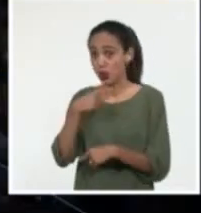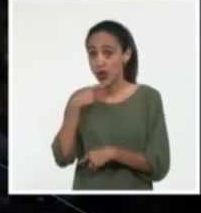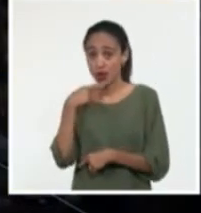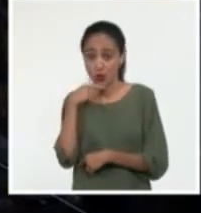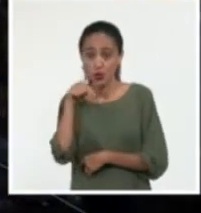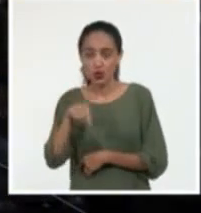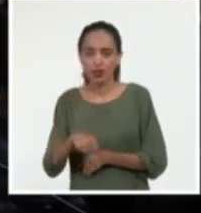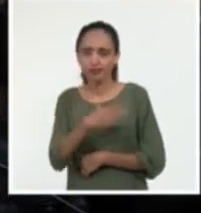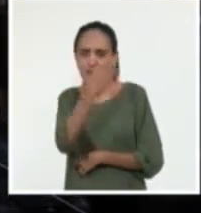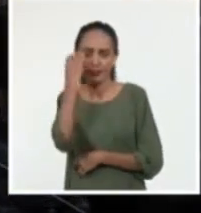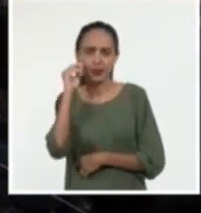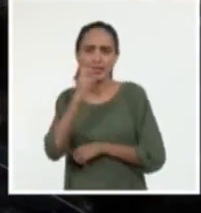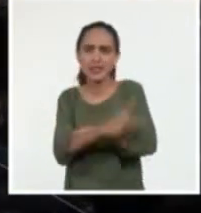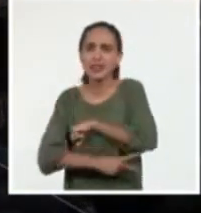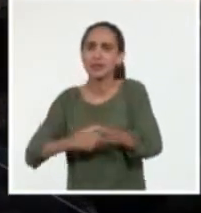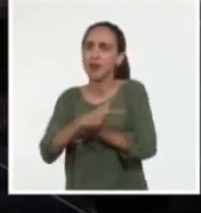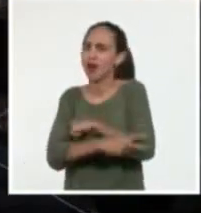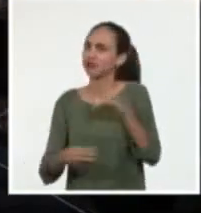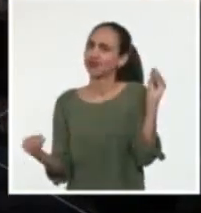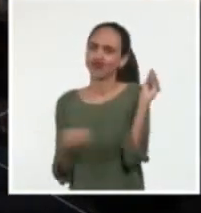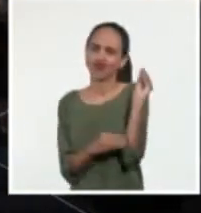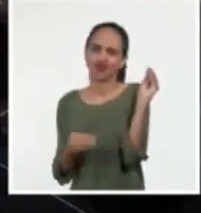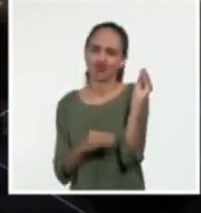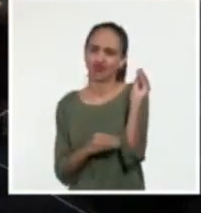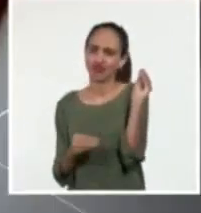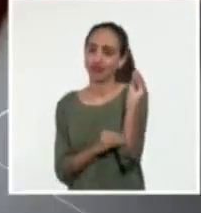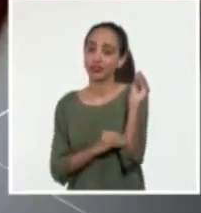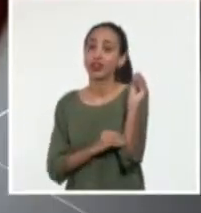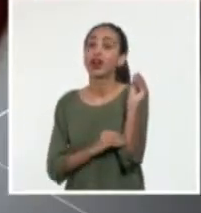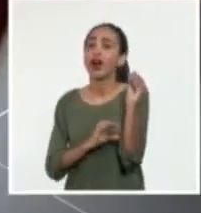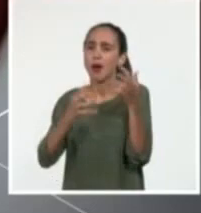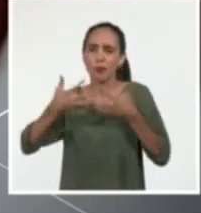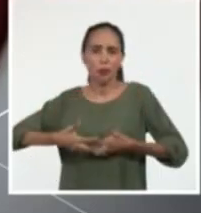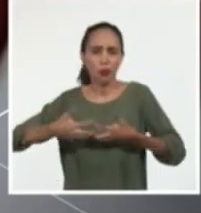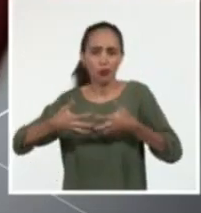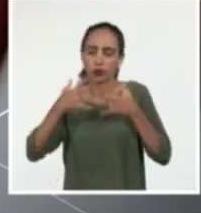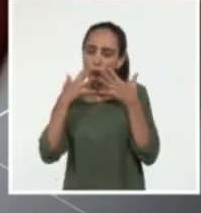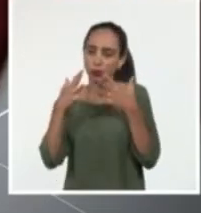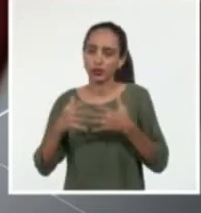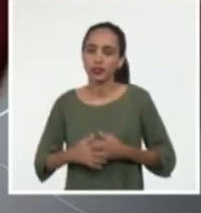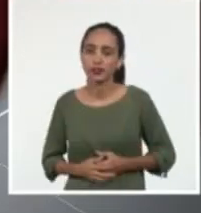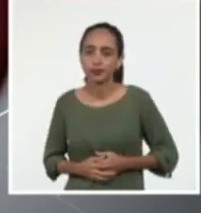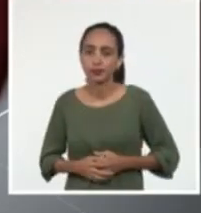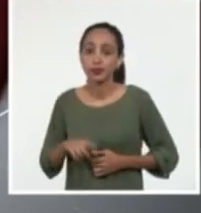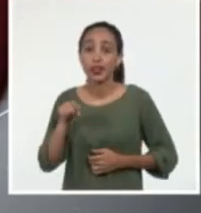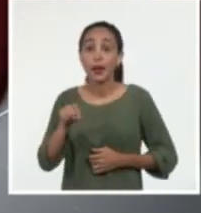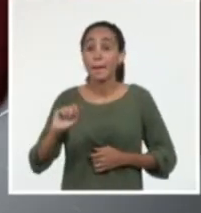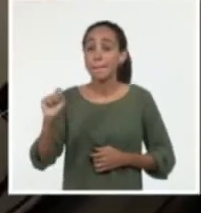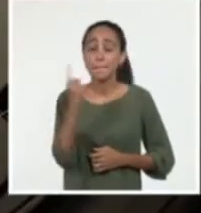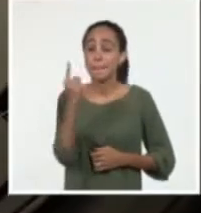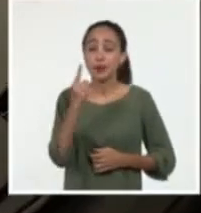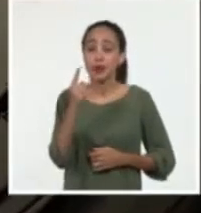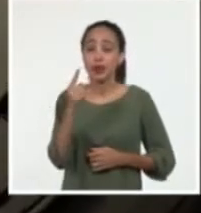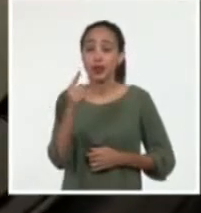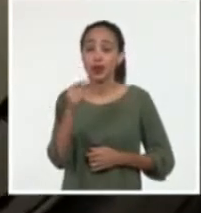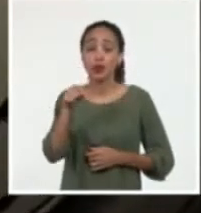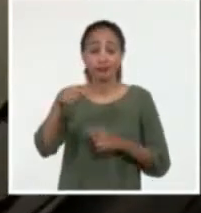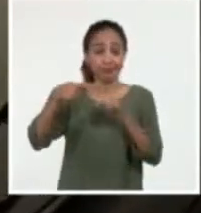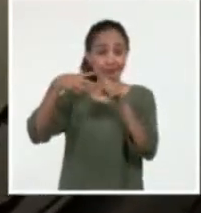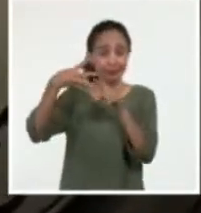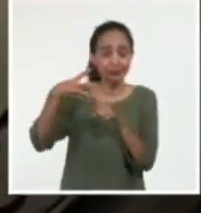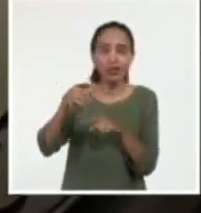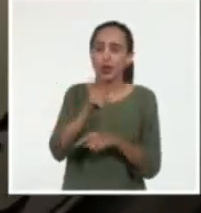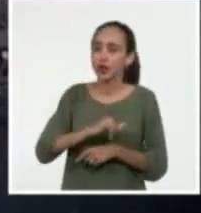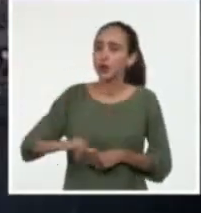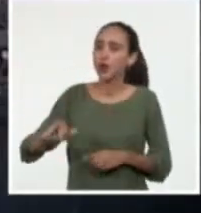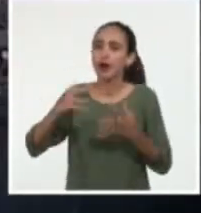país es una superpotencia de productos básicos. Ocupa los primeros lugares en la producción